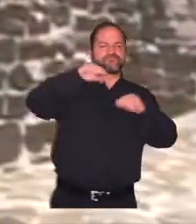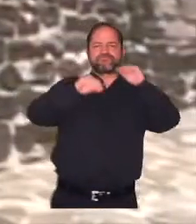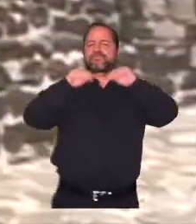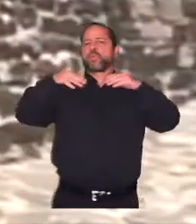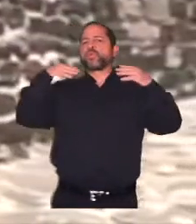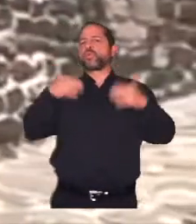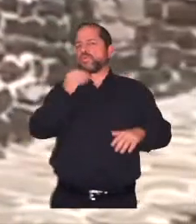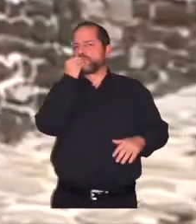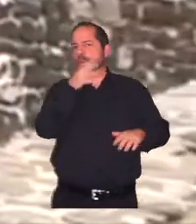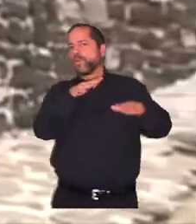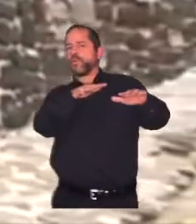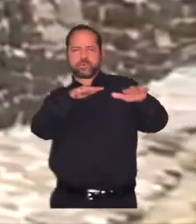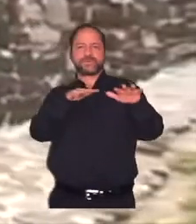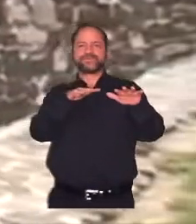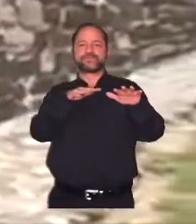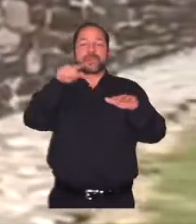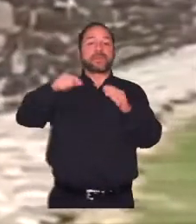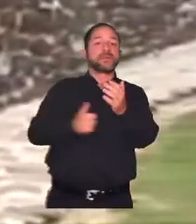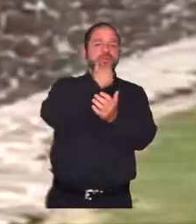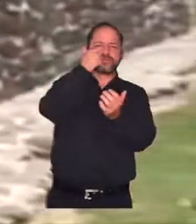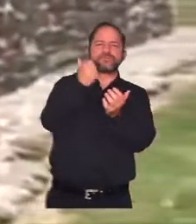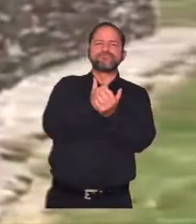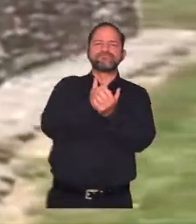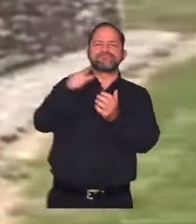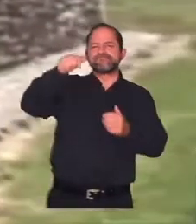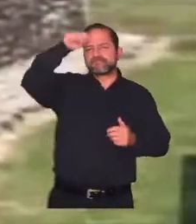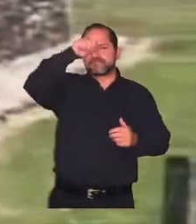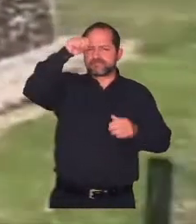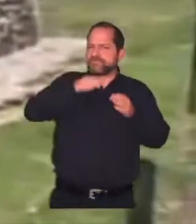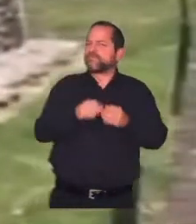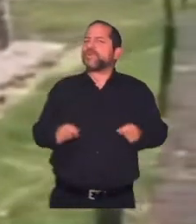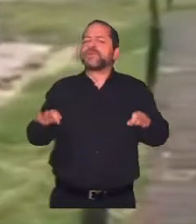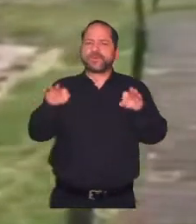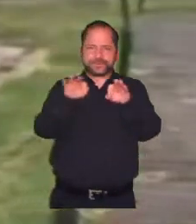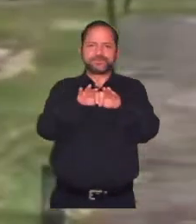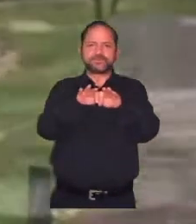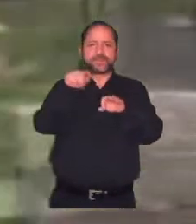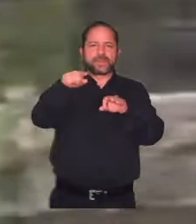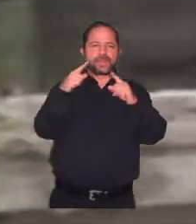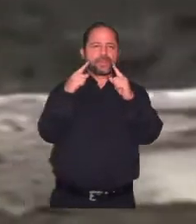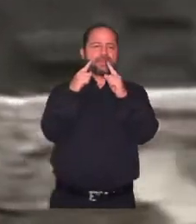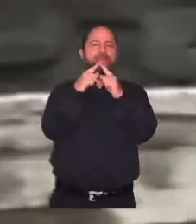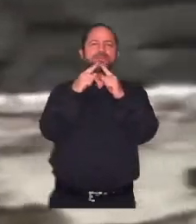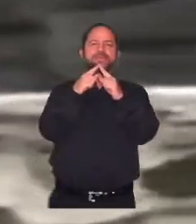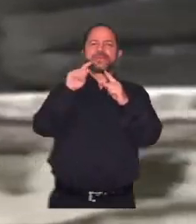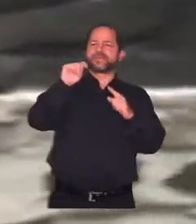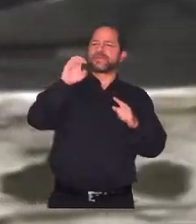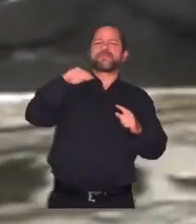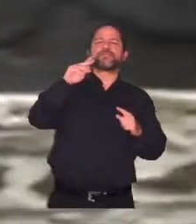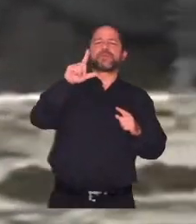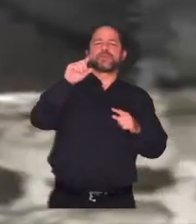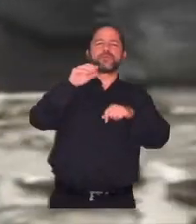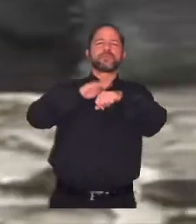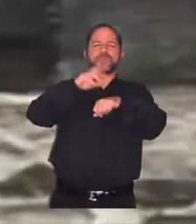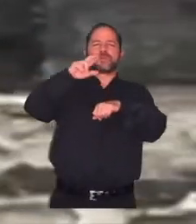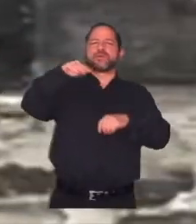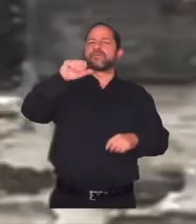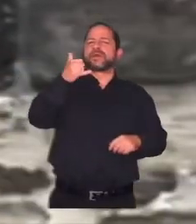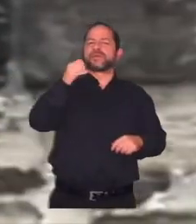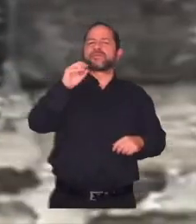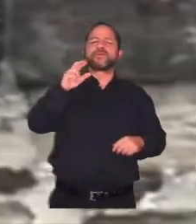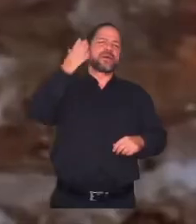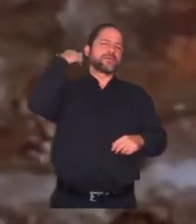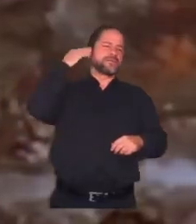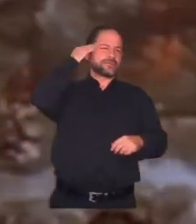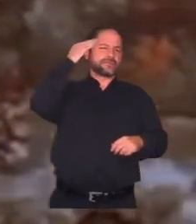tiene sus fachadas secundarias decoradas con grifos que representan las tres primeras tres cenas del calendario ritual y en